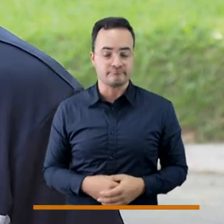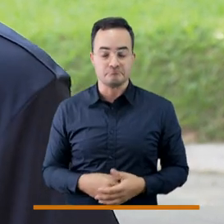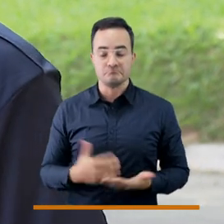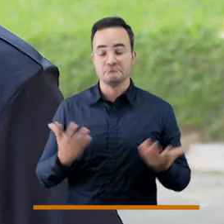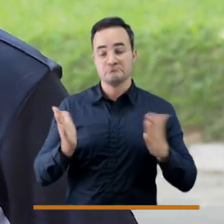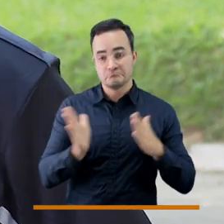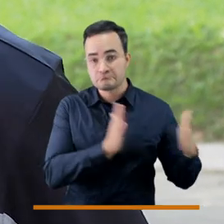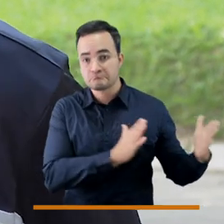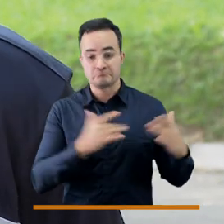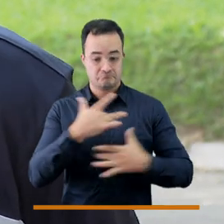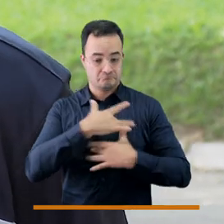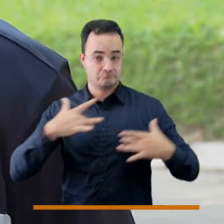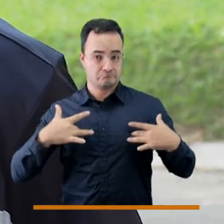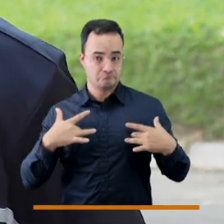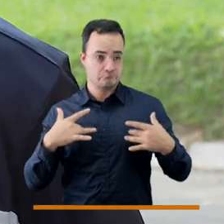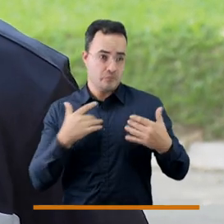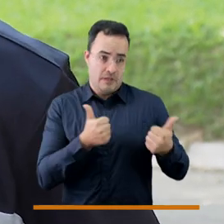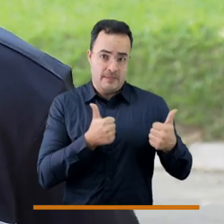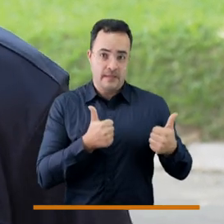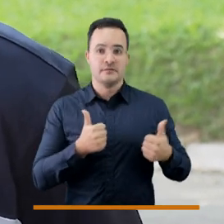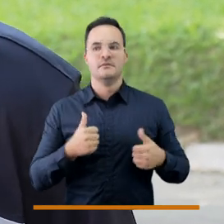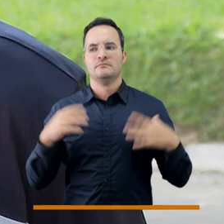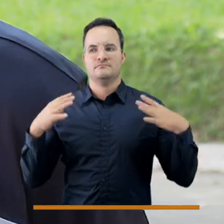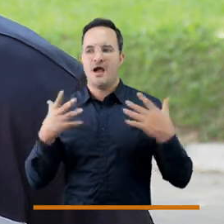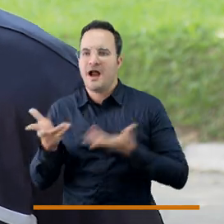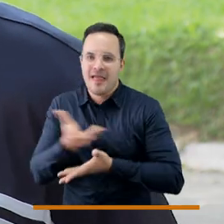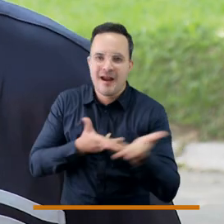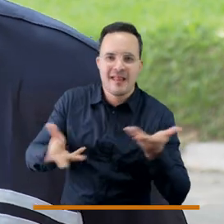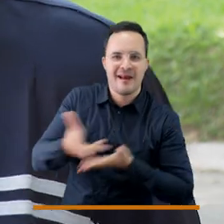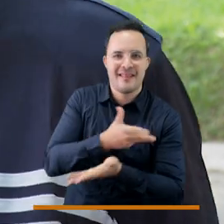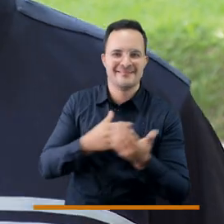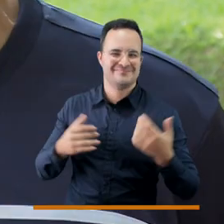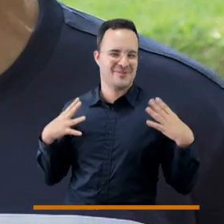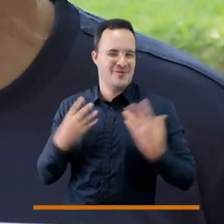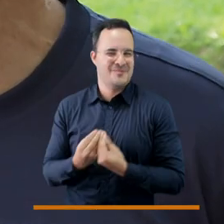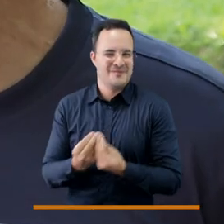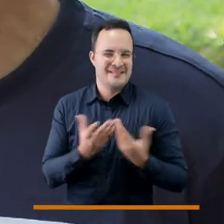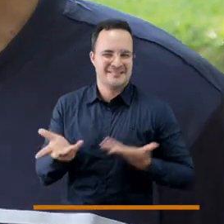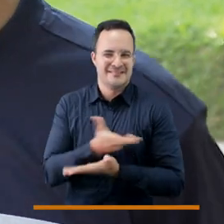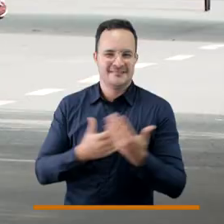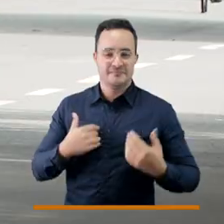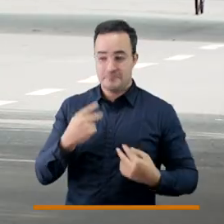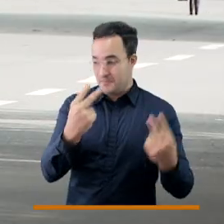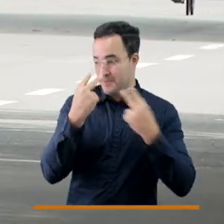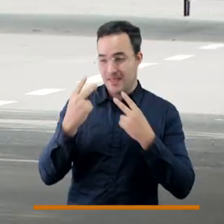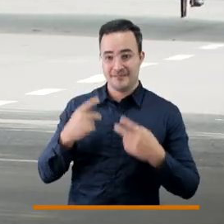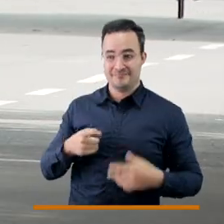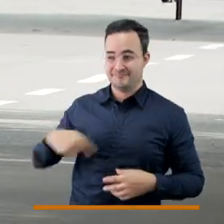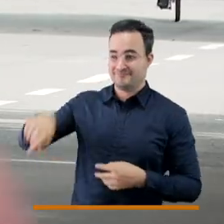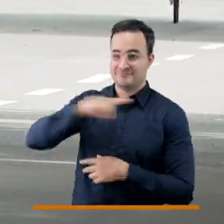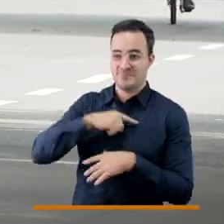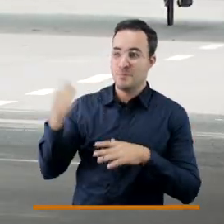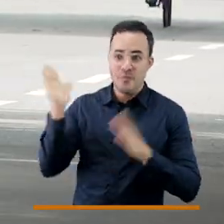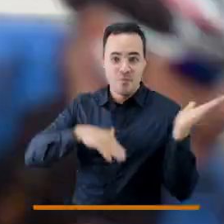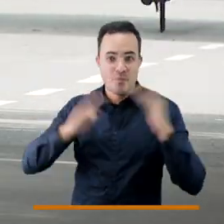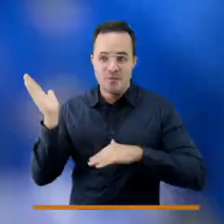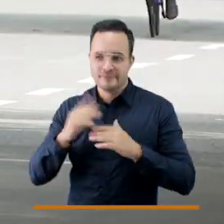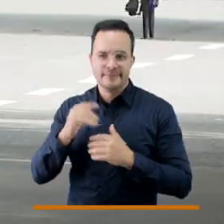Fuera de la salud también la convivencia que da el deporte del ciclismo. Aquí, como ustedes pueden ver, aquí somos todos una